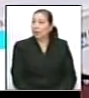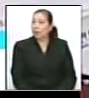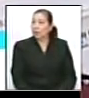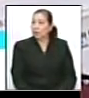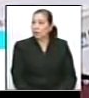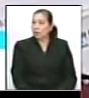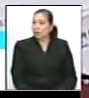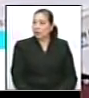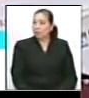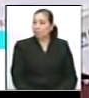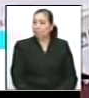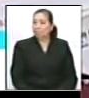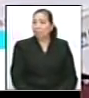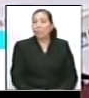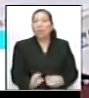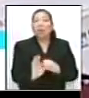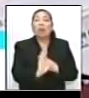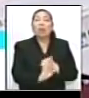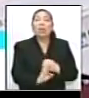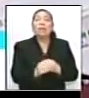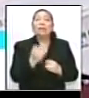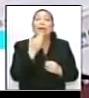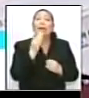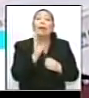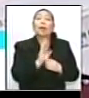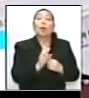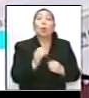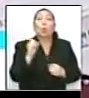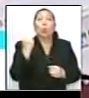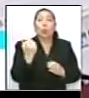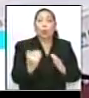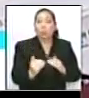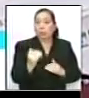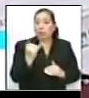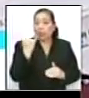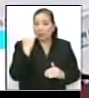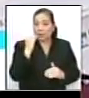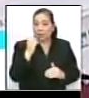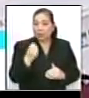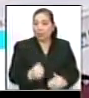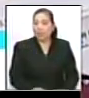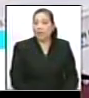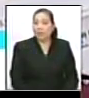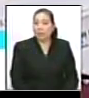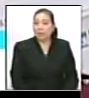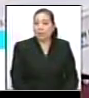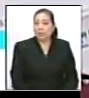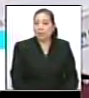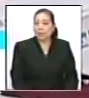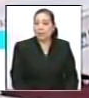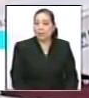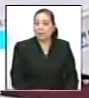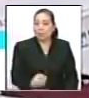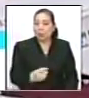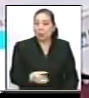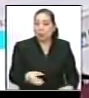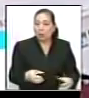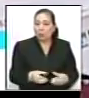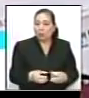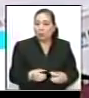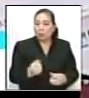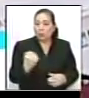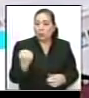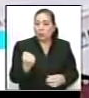sido avalado por la Corte Superior de ICA, tengo entendido, y por la Comisión de la